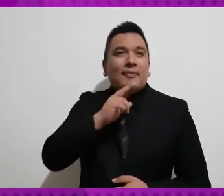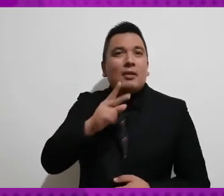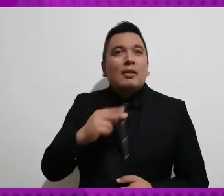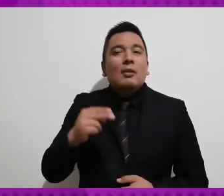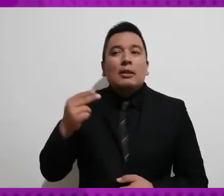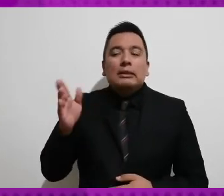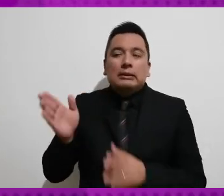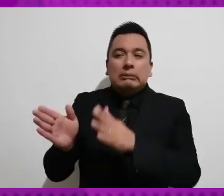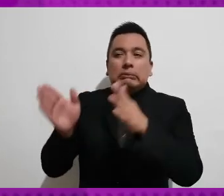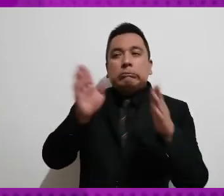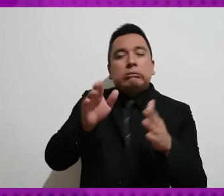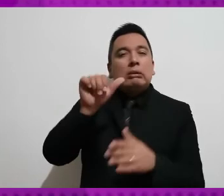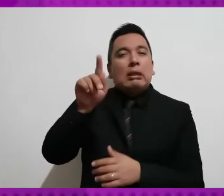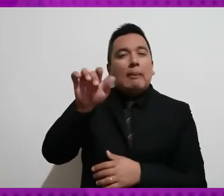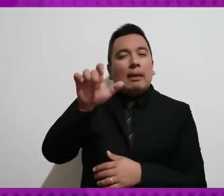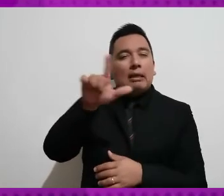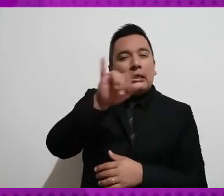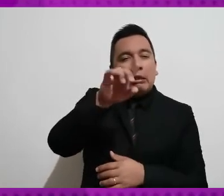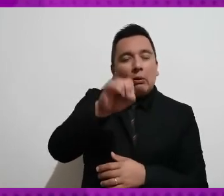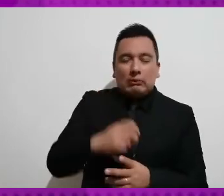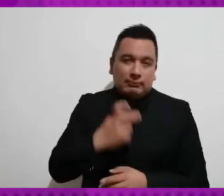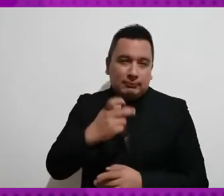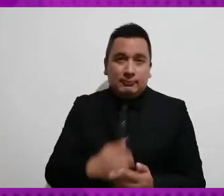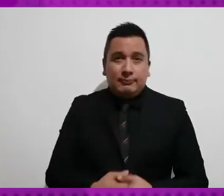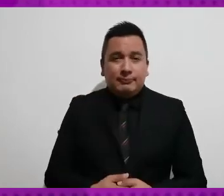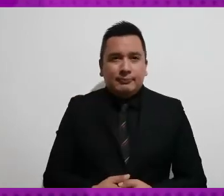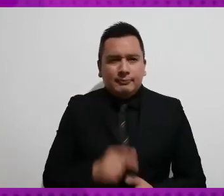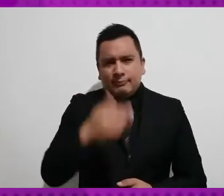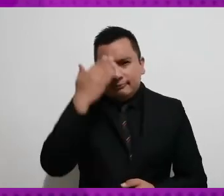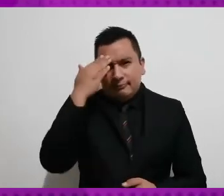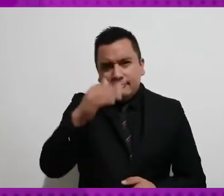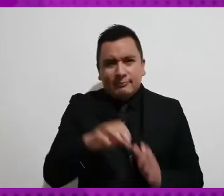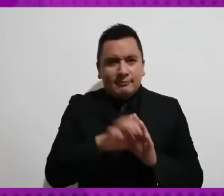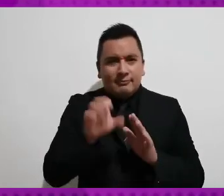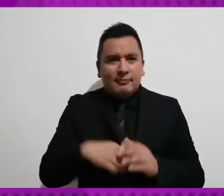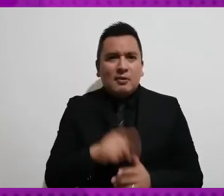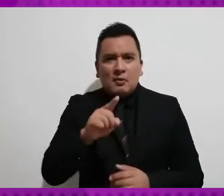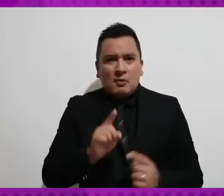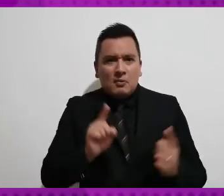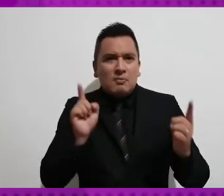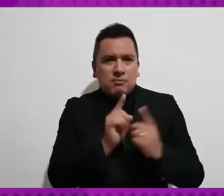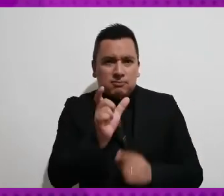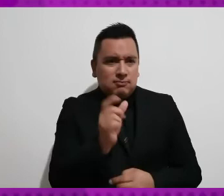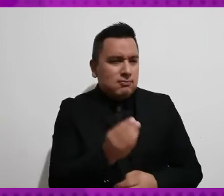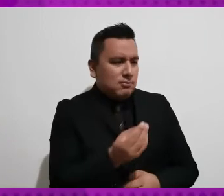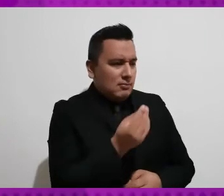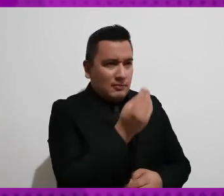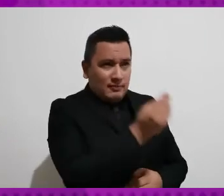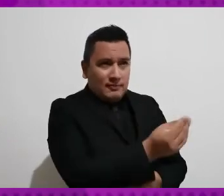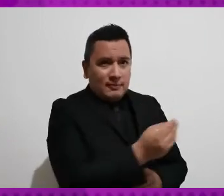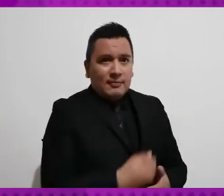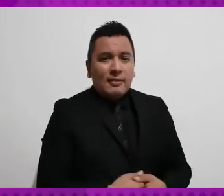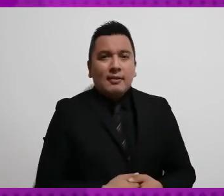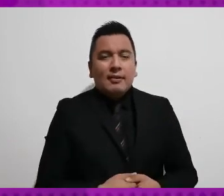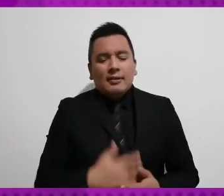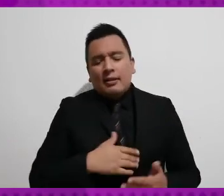votar. Recordarán ustedes que cuando yo llego como elector a la casilla, yo entrego mi